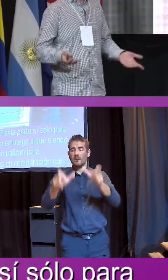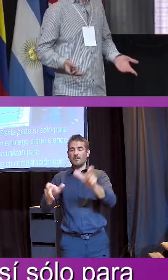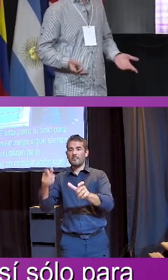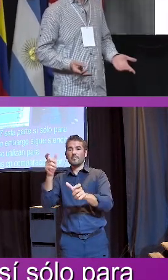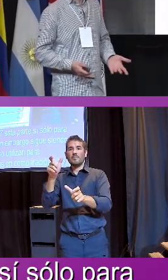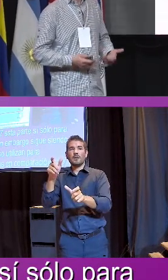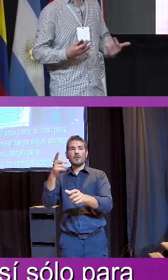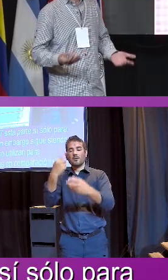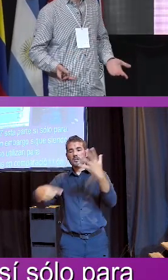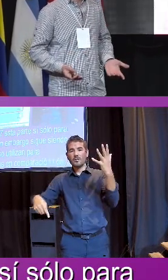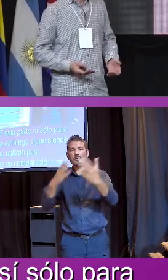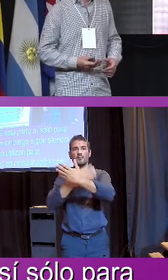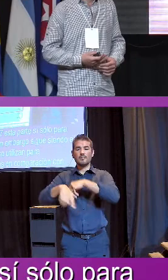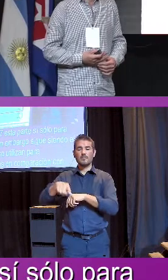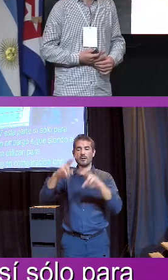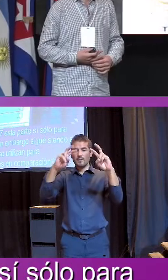lo epidemiológico, saber